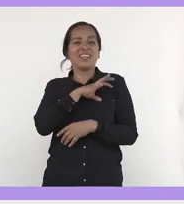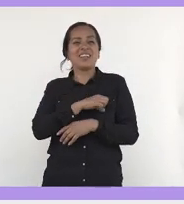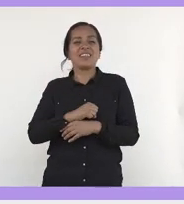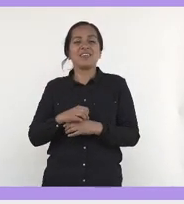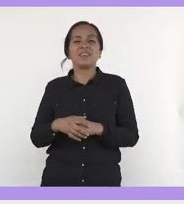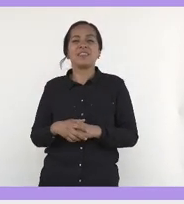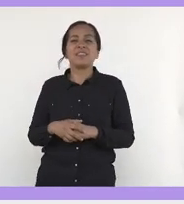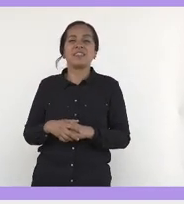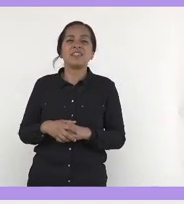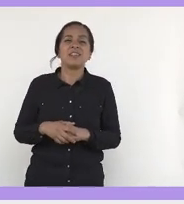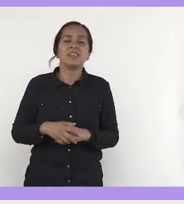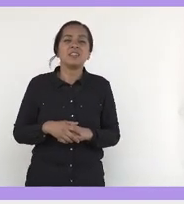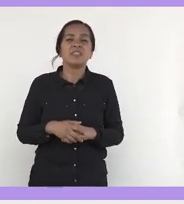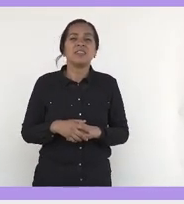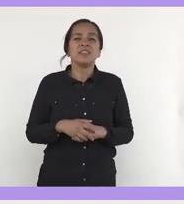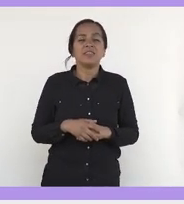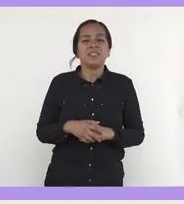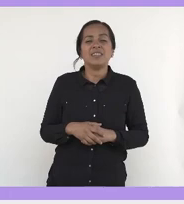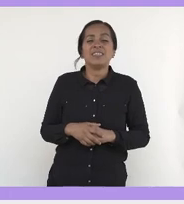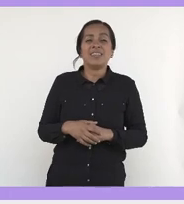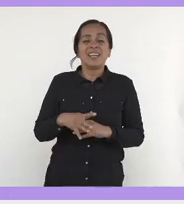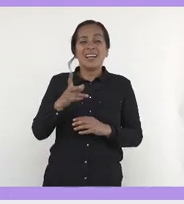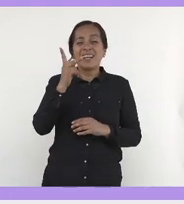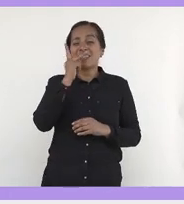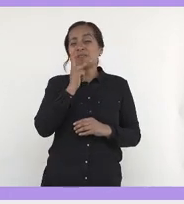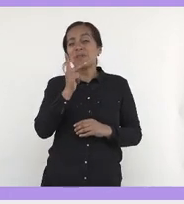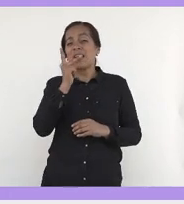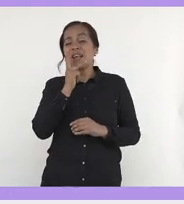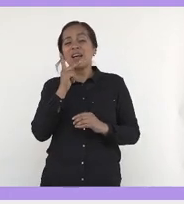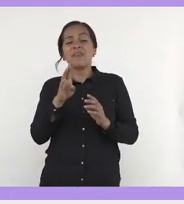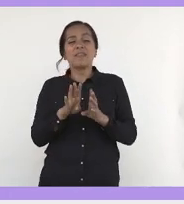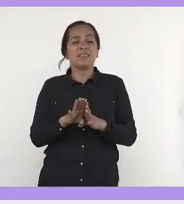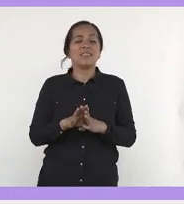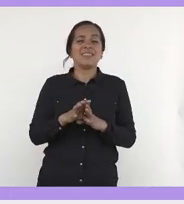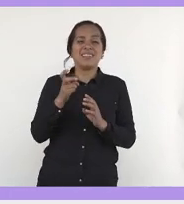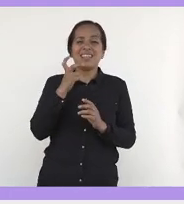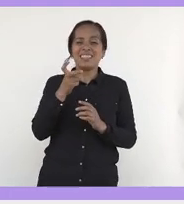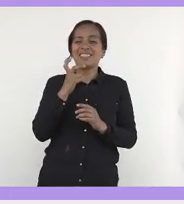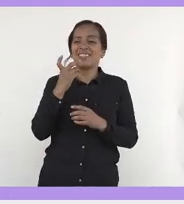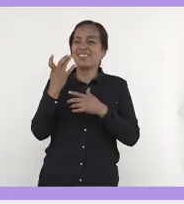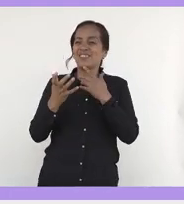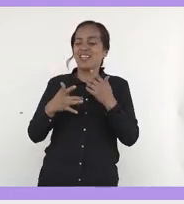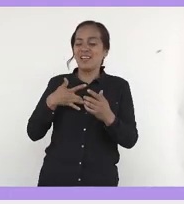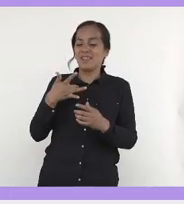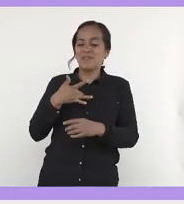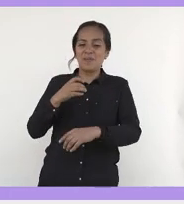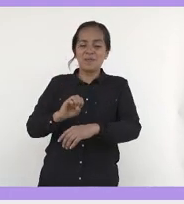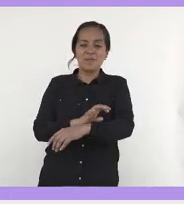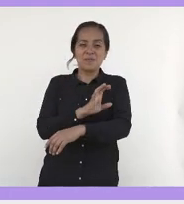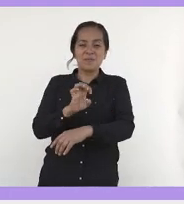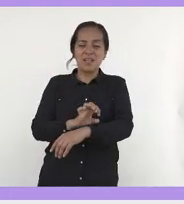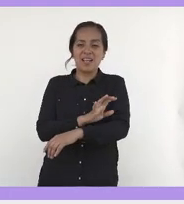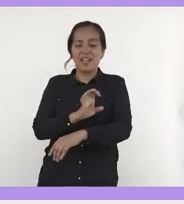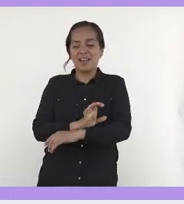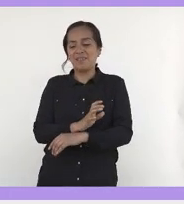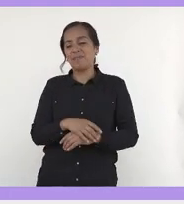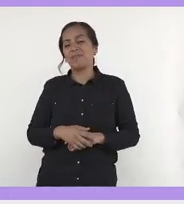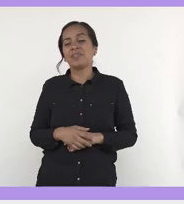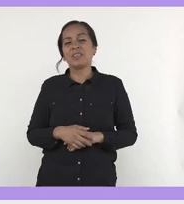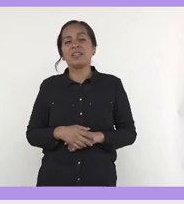tiktok un poco de malas palabras de vez en cuando no y era como de qué le pasa a esta tipa y yo pues la pasión del